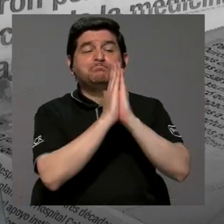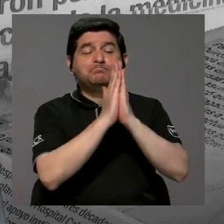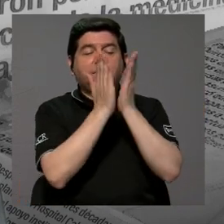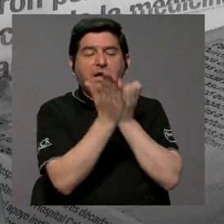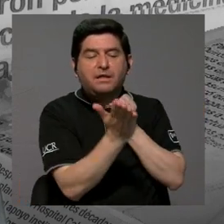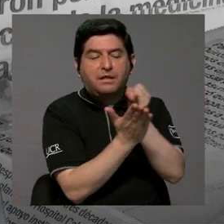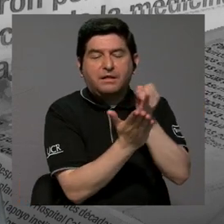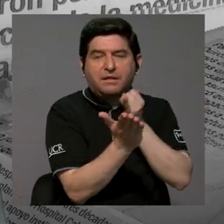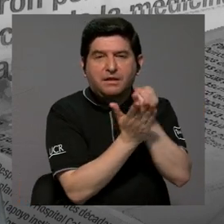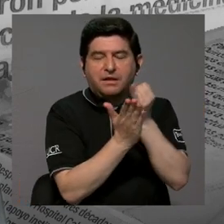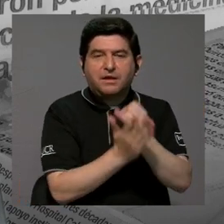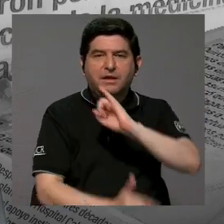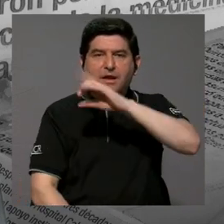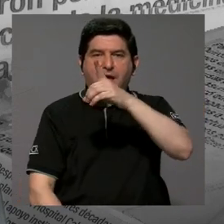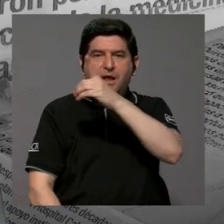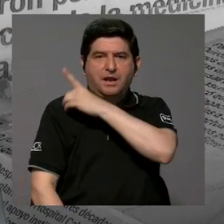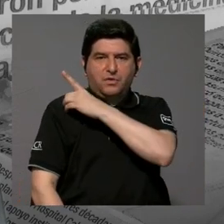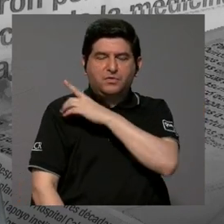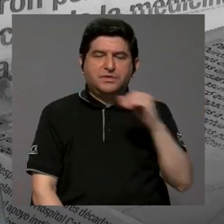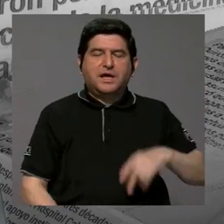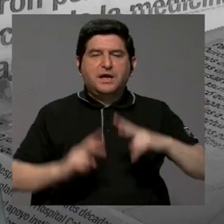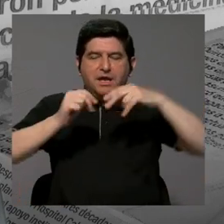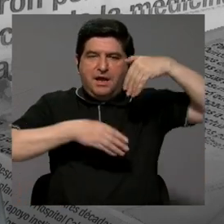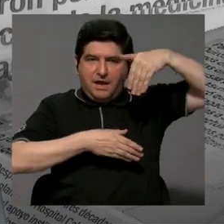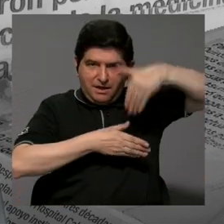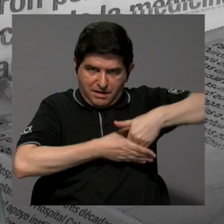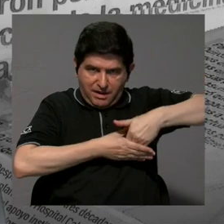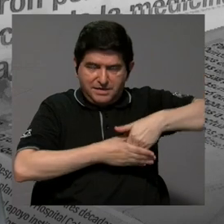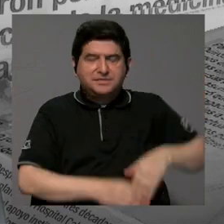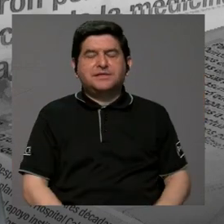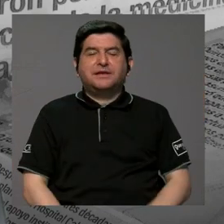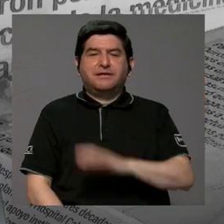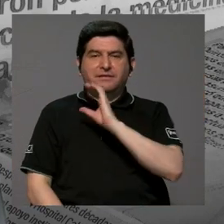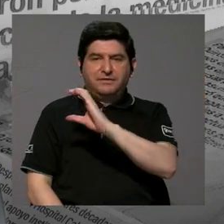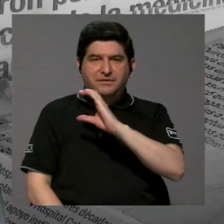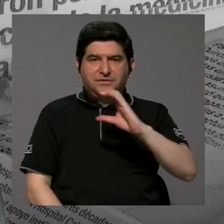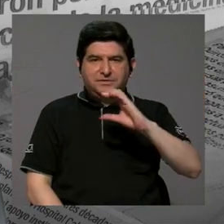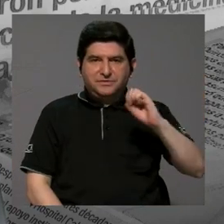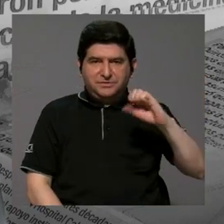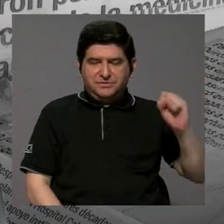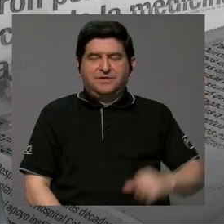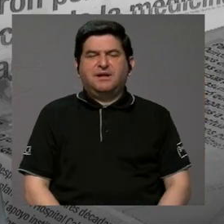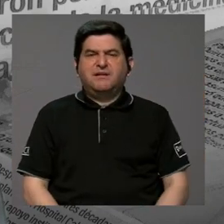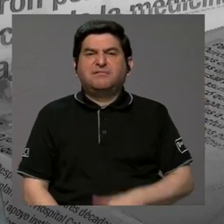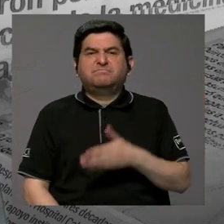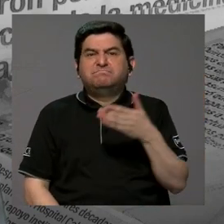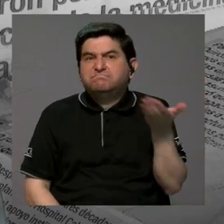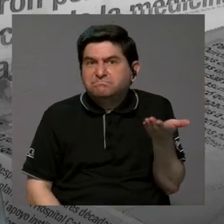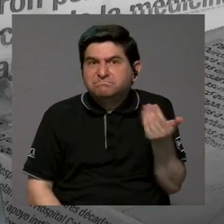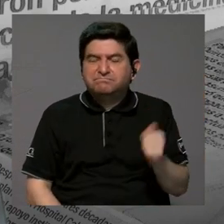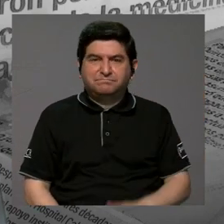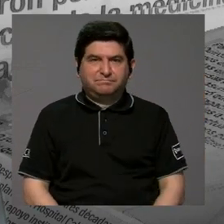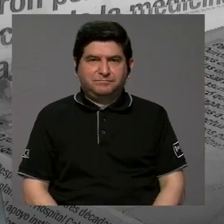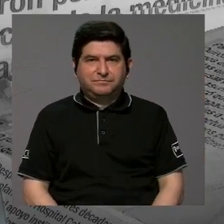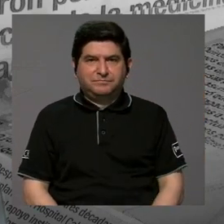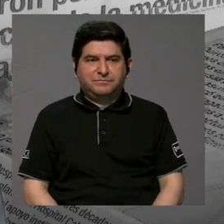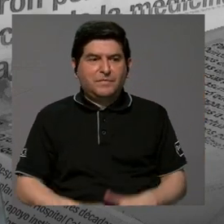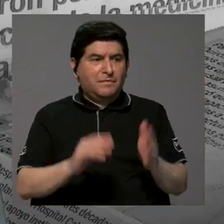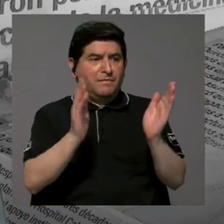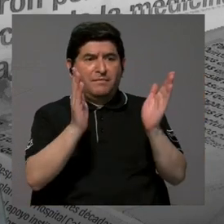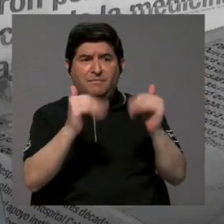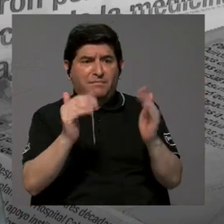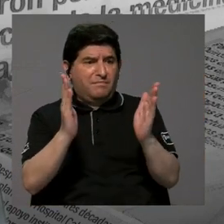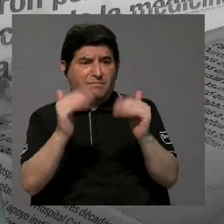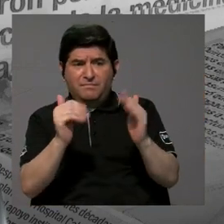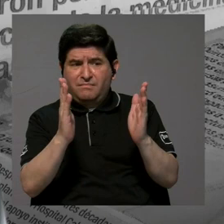solicitamos una investigación a la Junta Directiva y a la Auditoría de la Caja, en el sentido de que no ha habido,